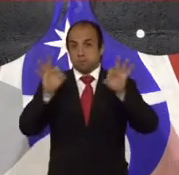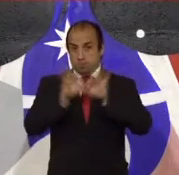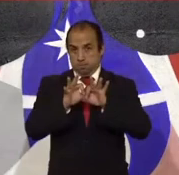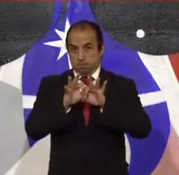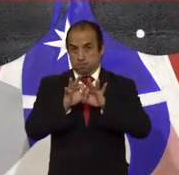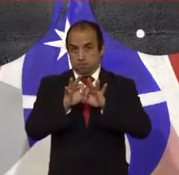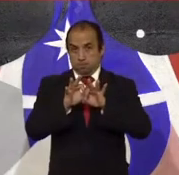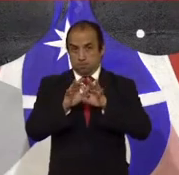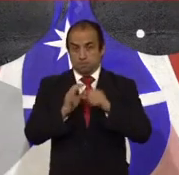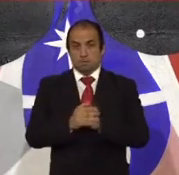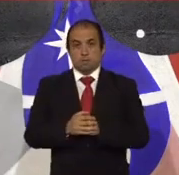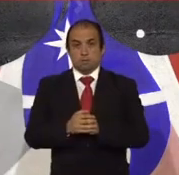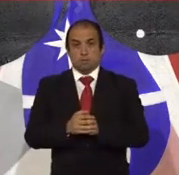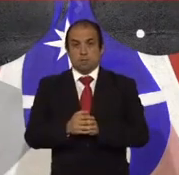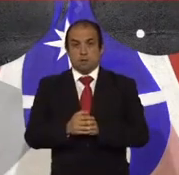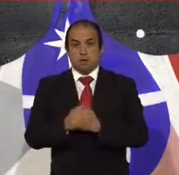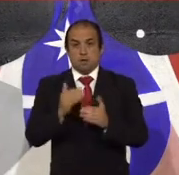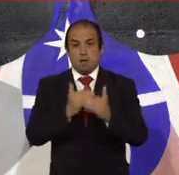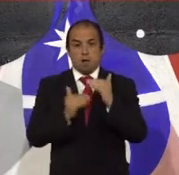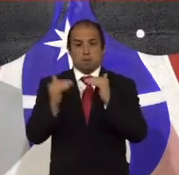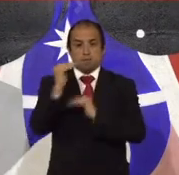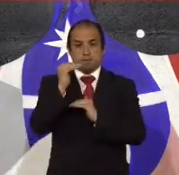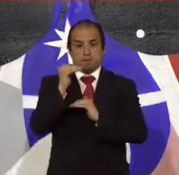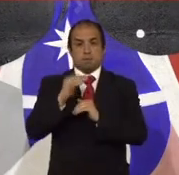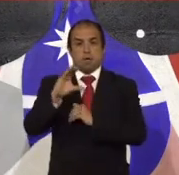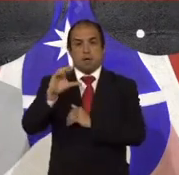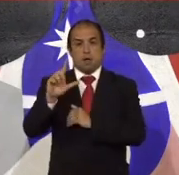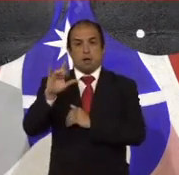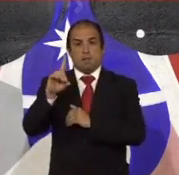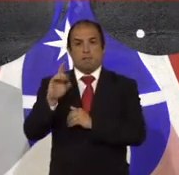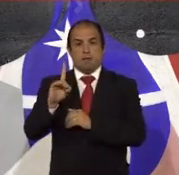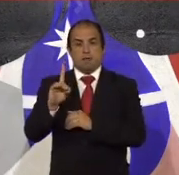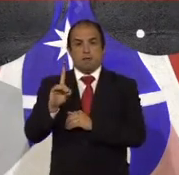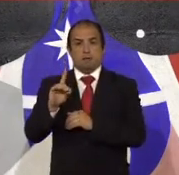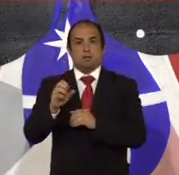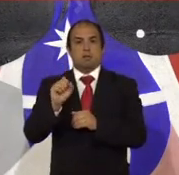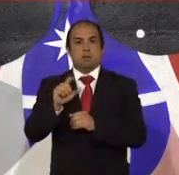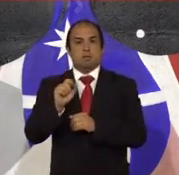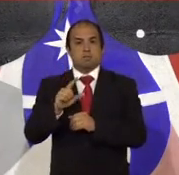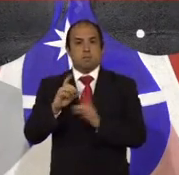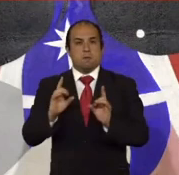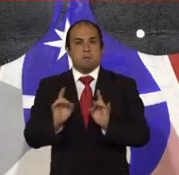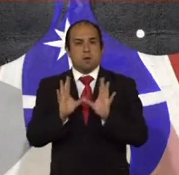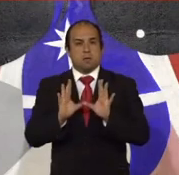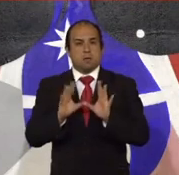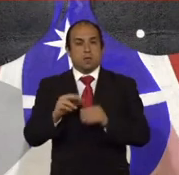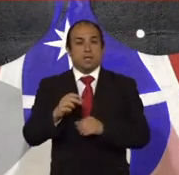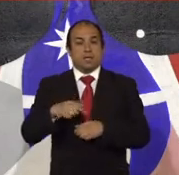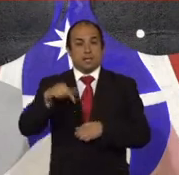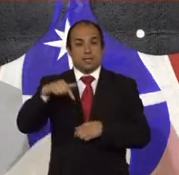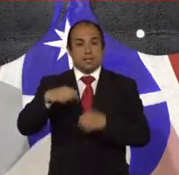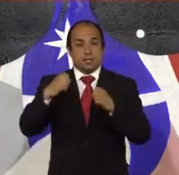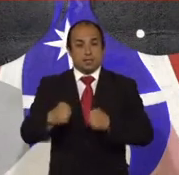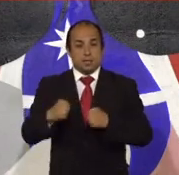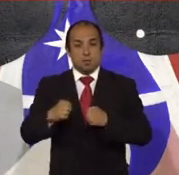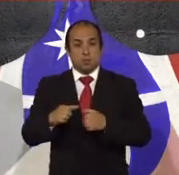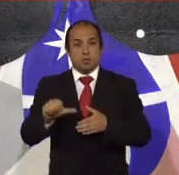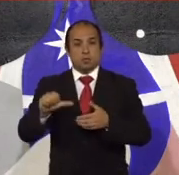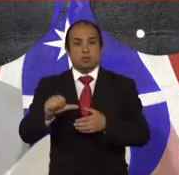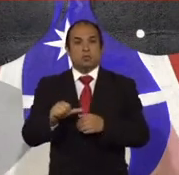importante, es de alta calidad, de alto impacto y estamos como Alcaldía de Iztacalco